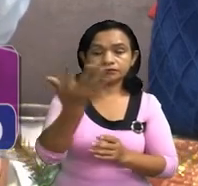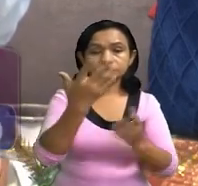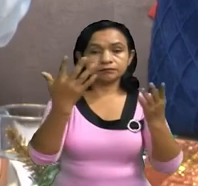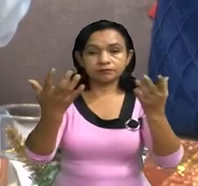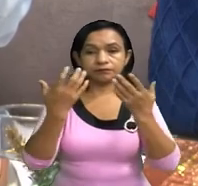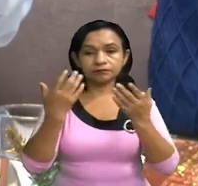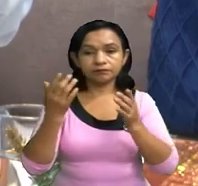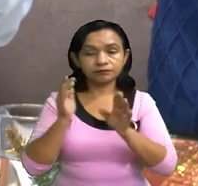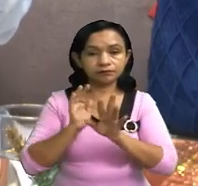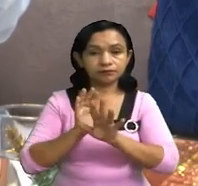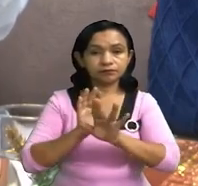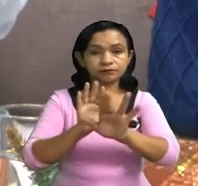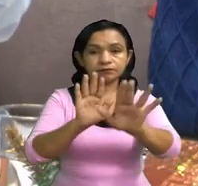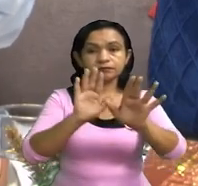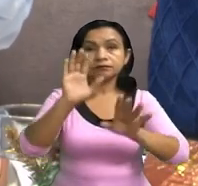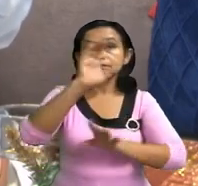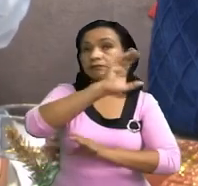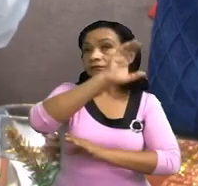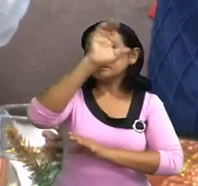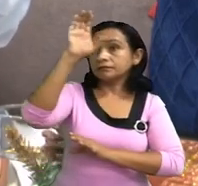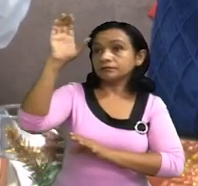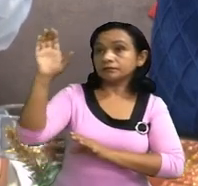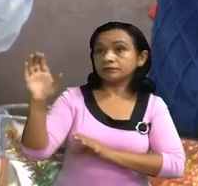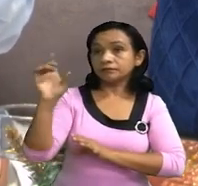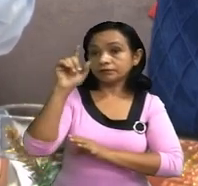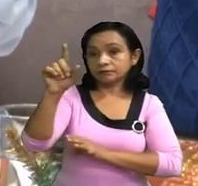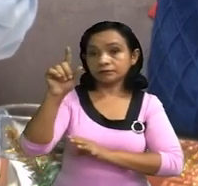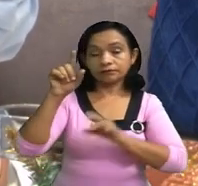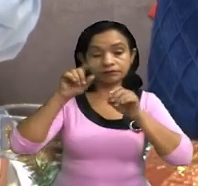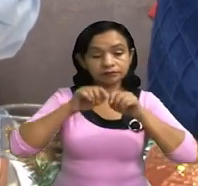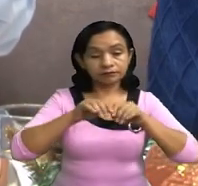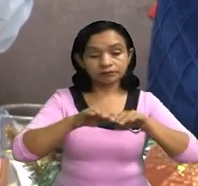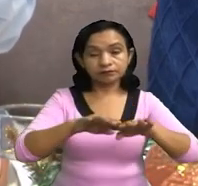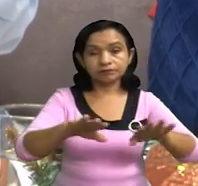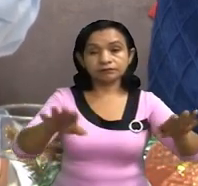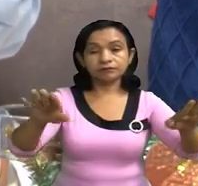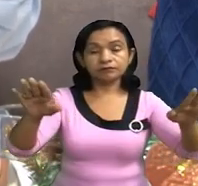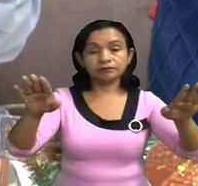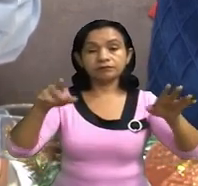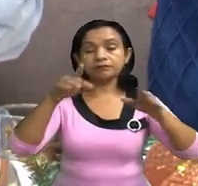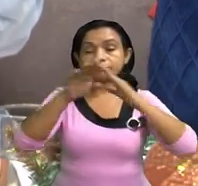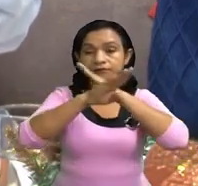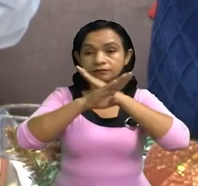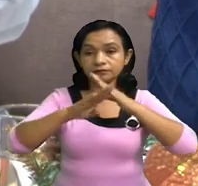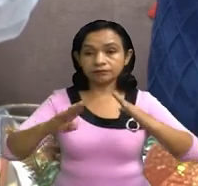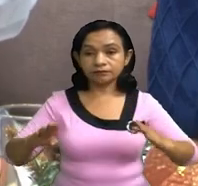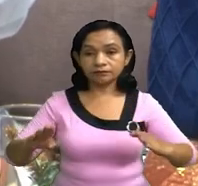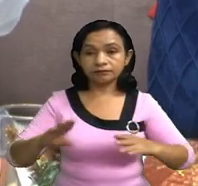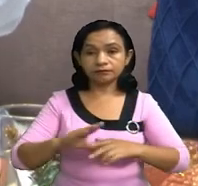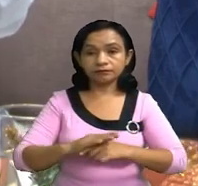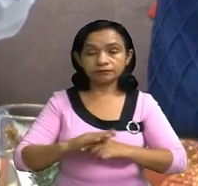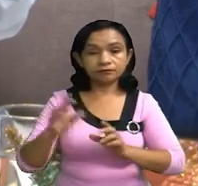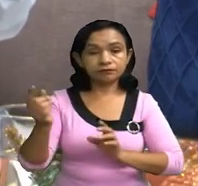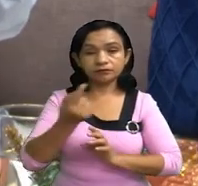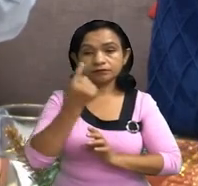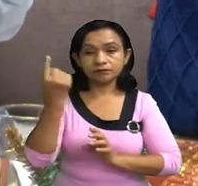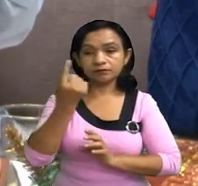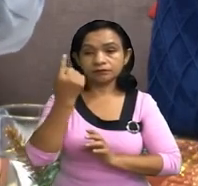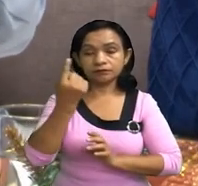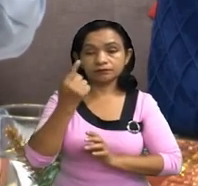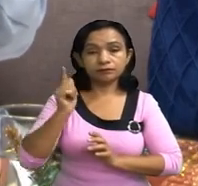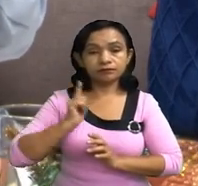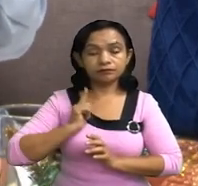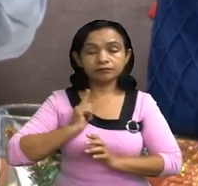vayas, y en el cielo entero regará la semilla con tu paz. Solo si